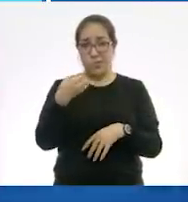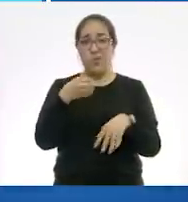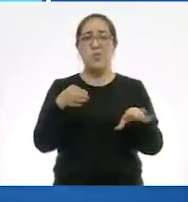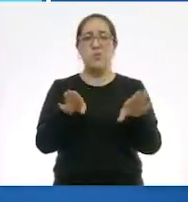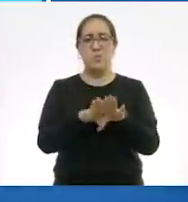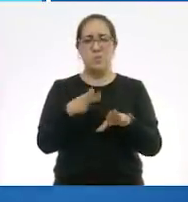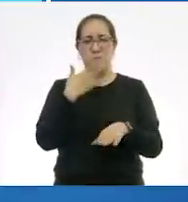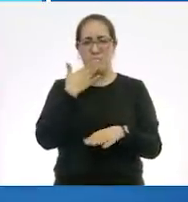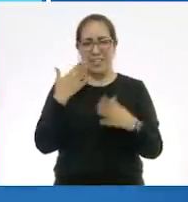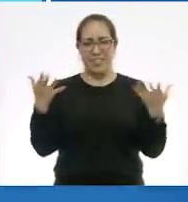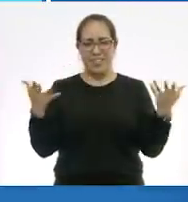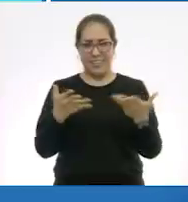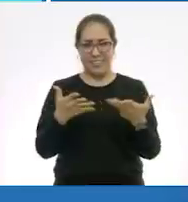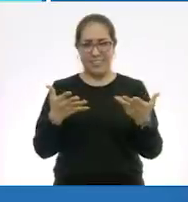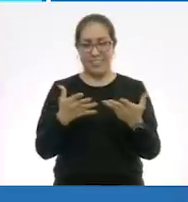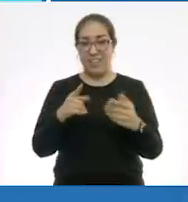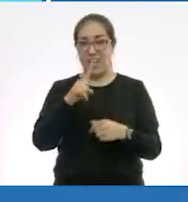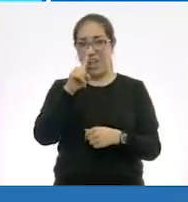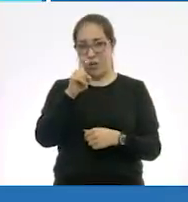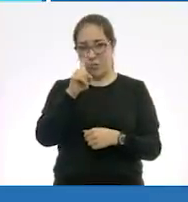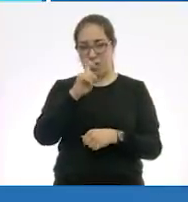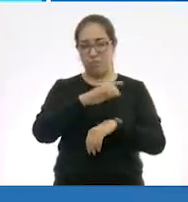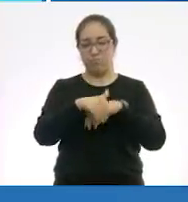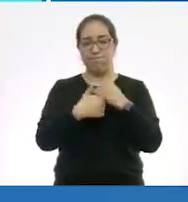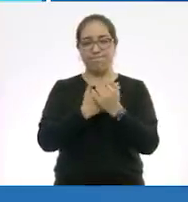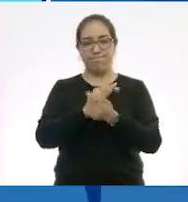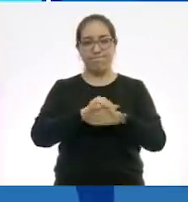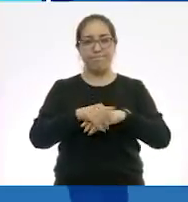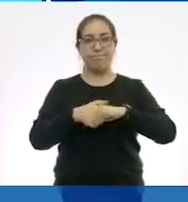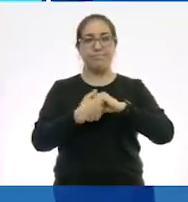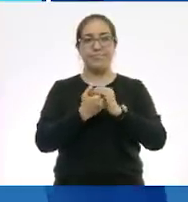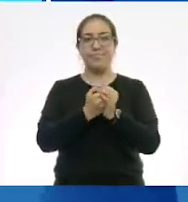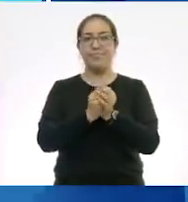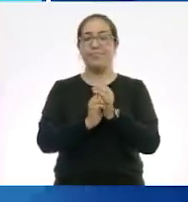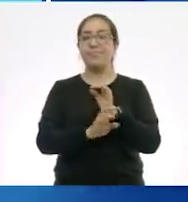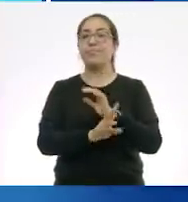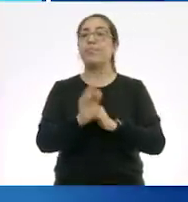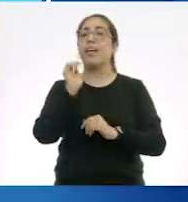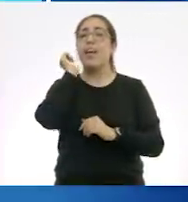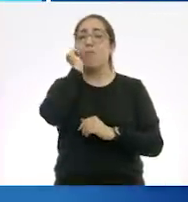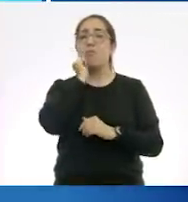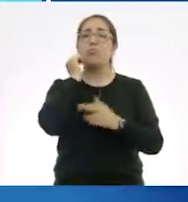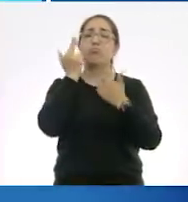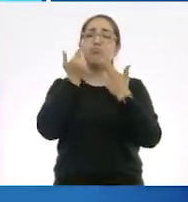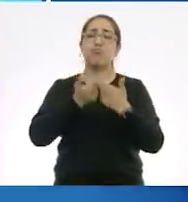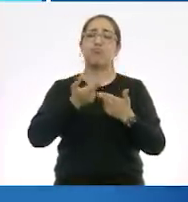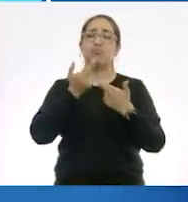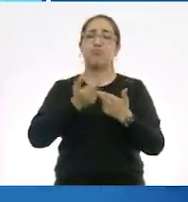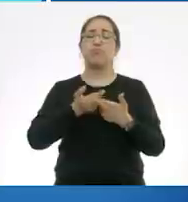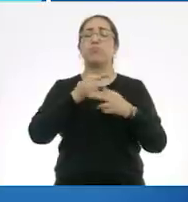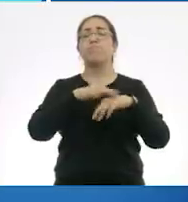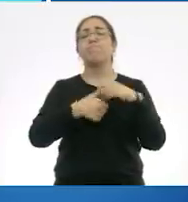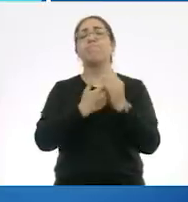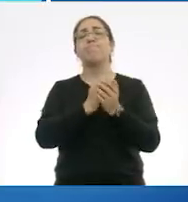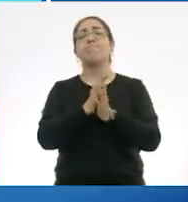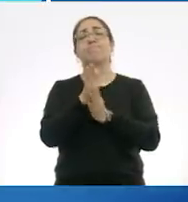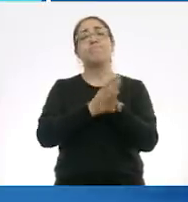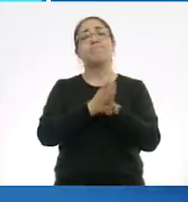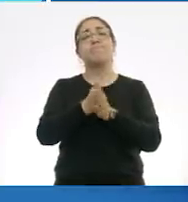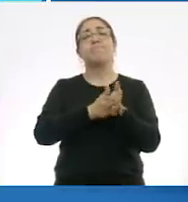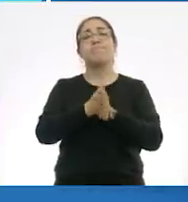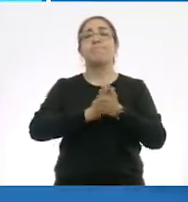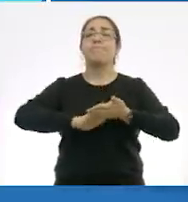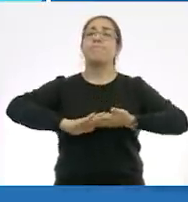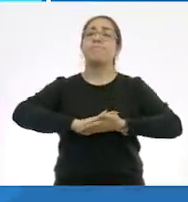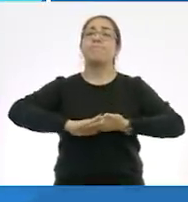hacerlo correctamente. Moja tus manos. Usa suficiente jabón. Frota tus palmas una